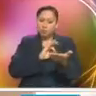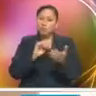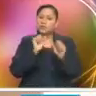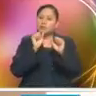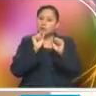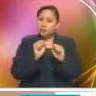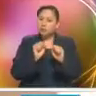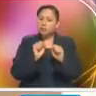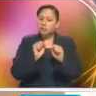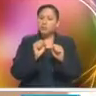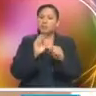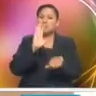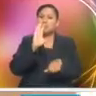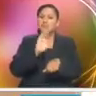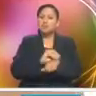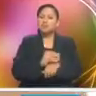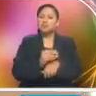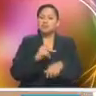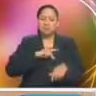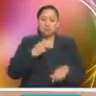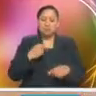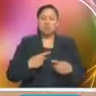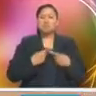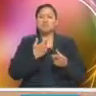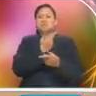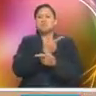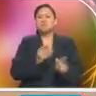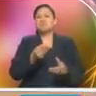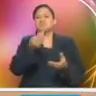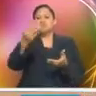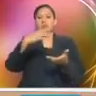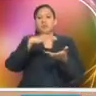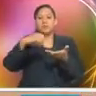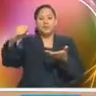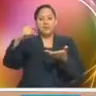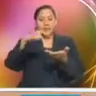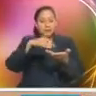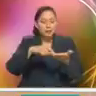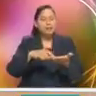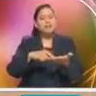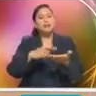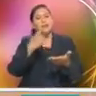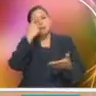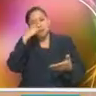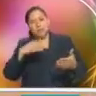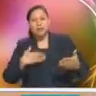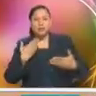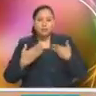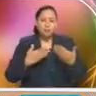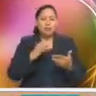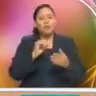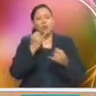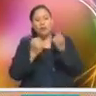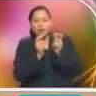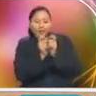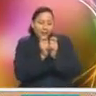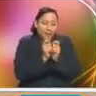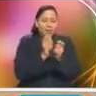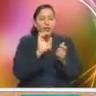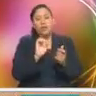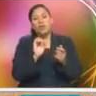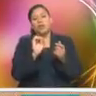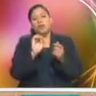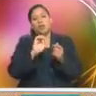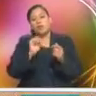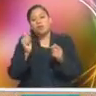en donde otorga los datos personales justo a estas aplicaciones para divertirse, porque pueden ser de entretenimiento o de